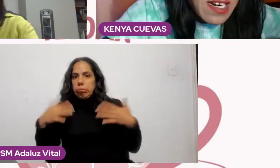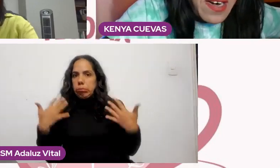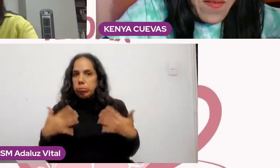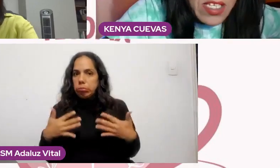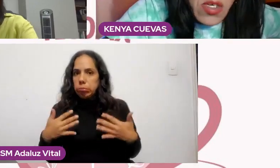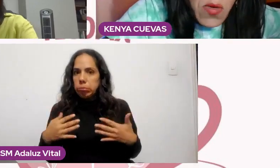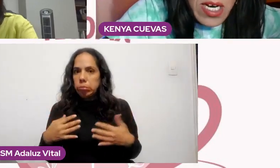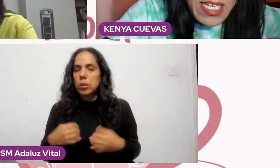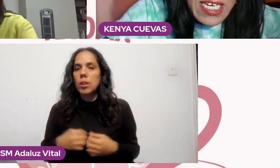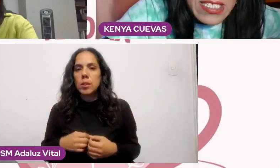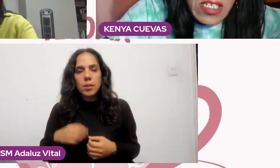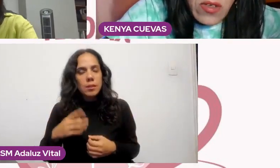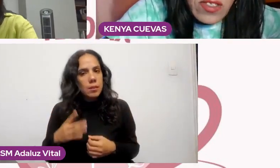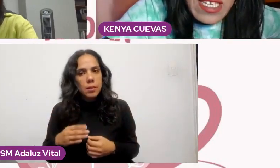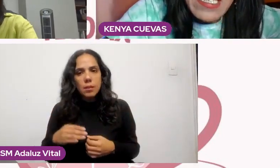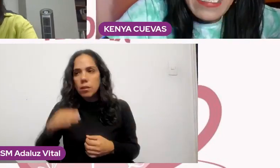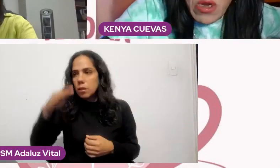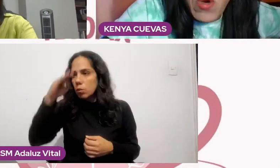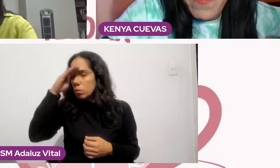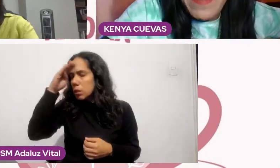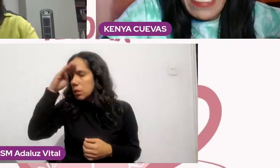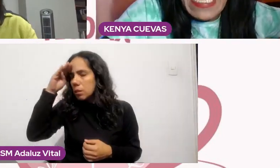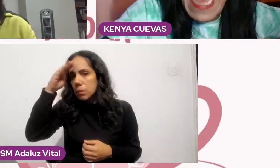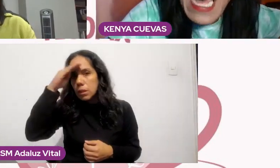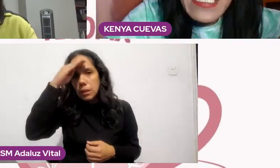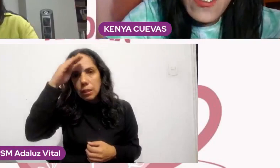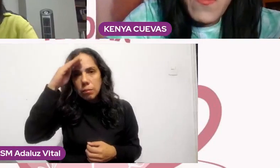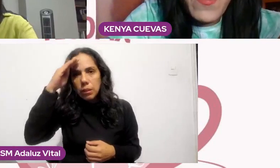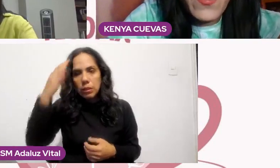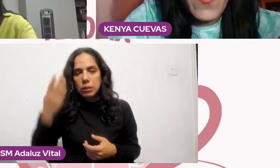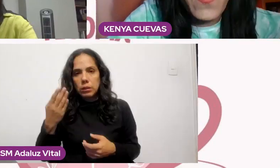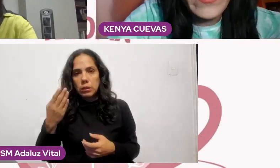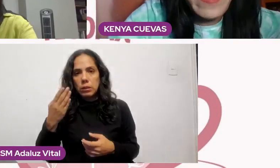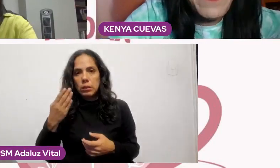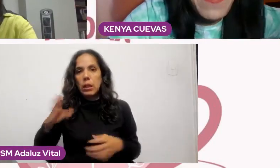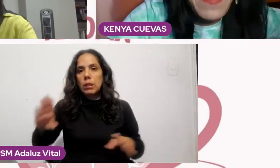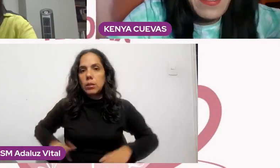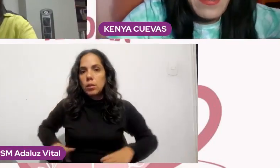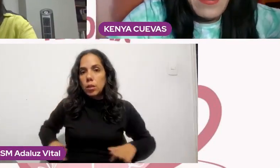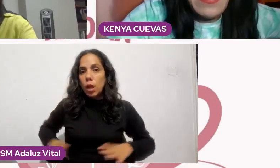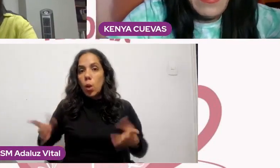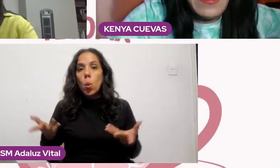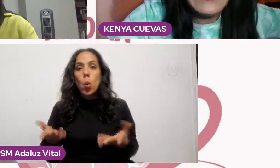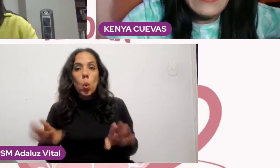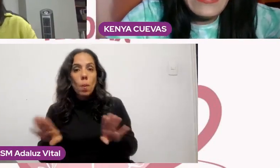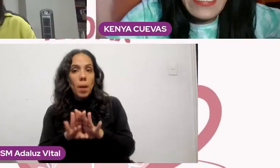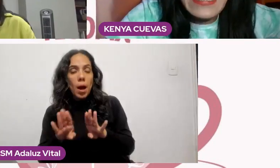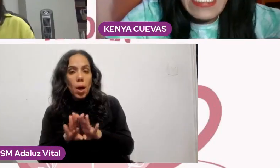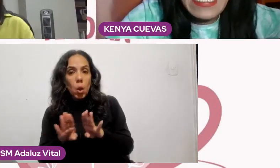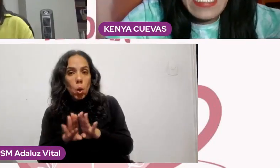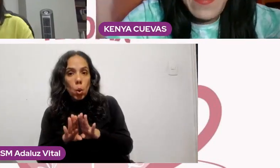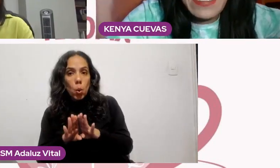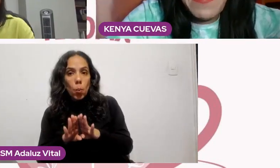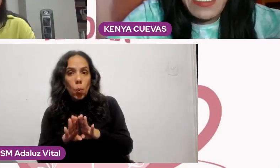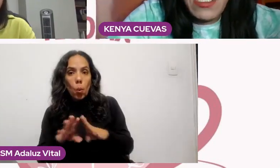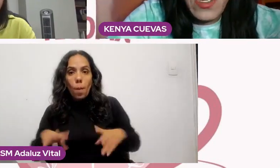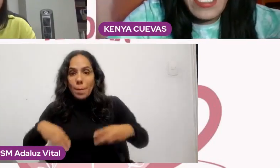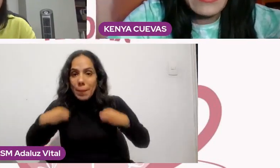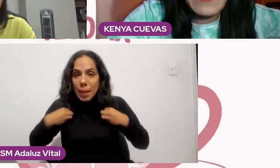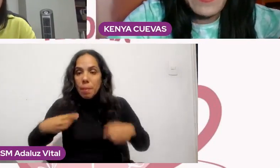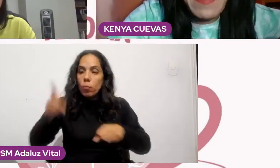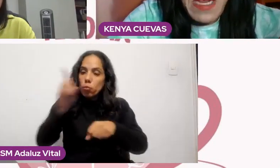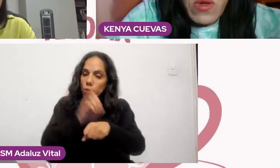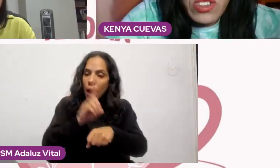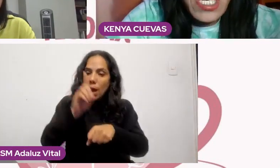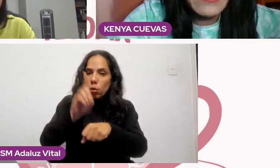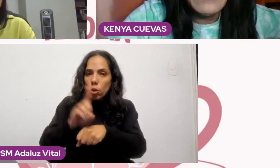una reflexión cualquiera, sino hasta de culpabilidad, ¿no? Por cómo se vive este día a día a través de mi historia,